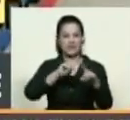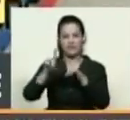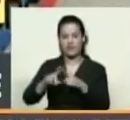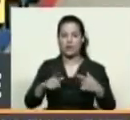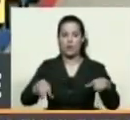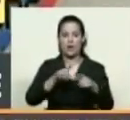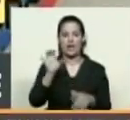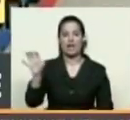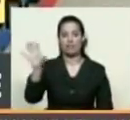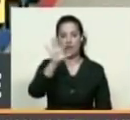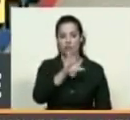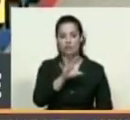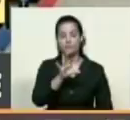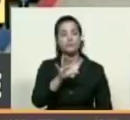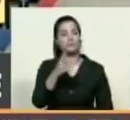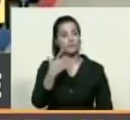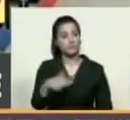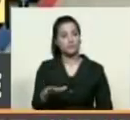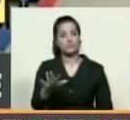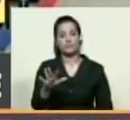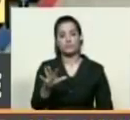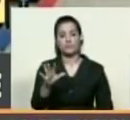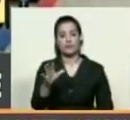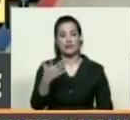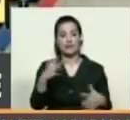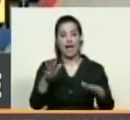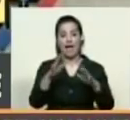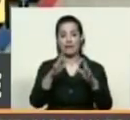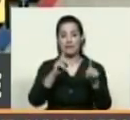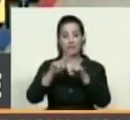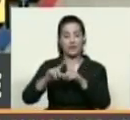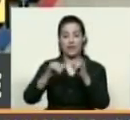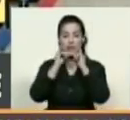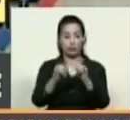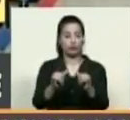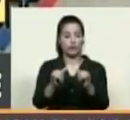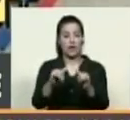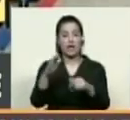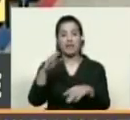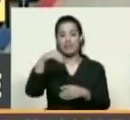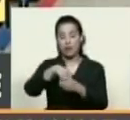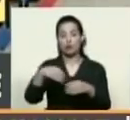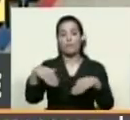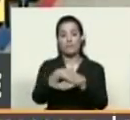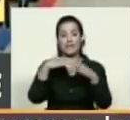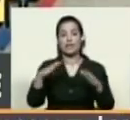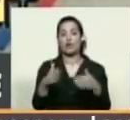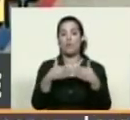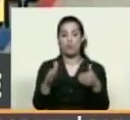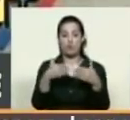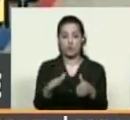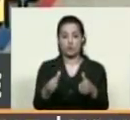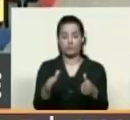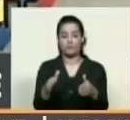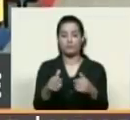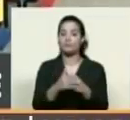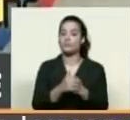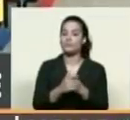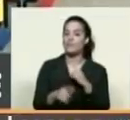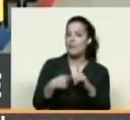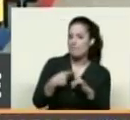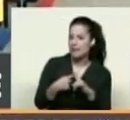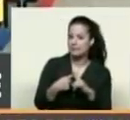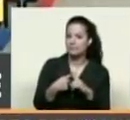estados que tenemos ya, se hicieron las denuncias debidas en el Ministerio Público. Y además de